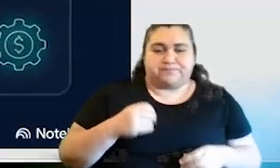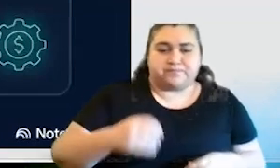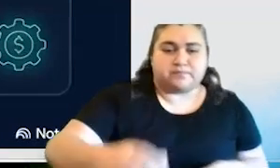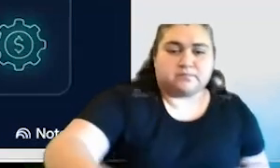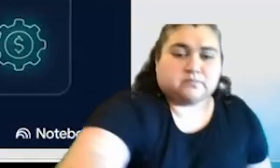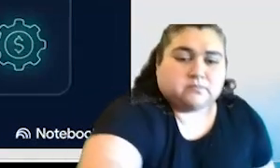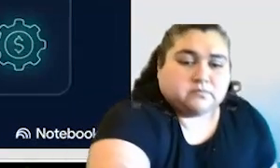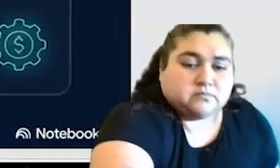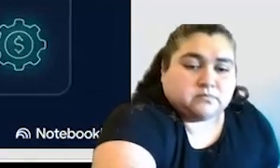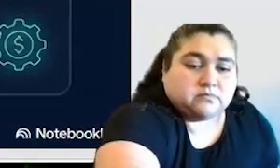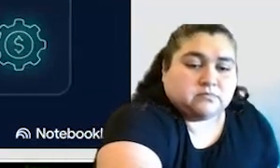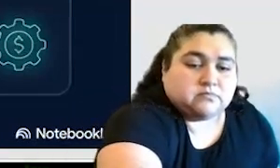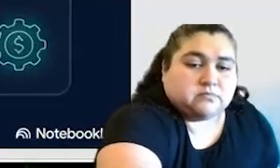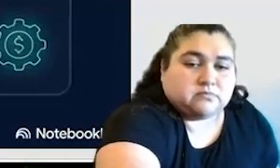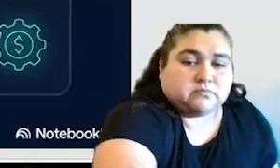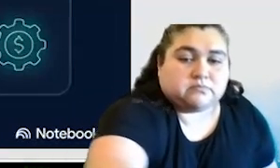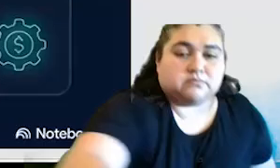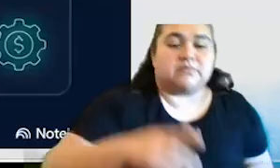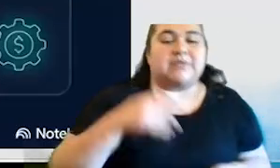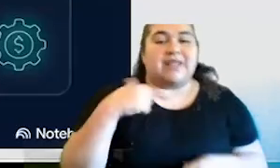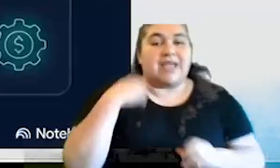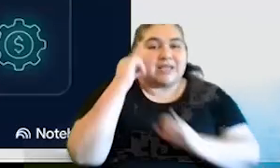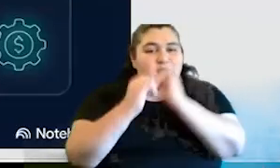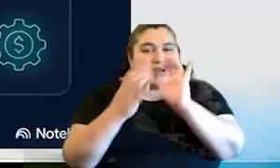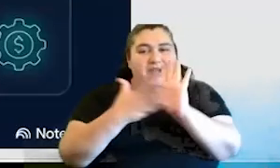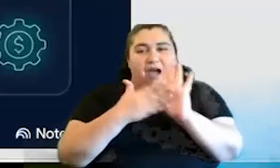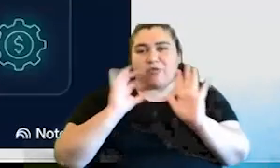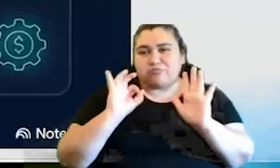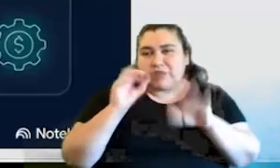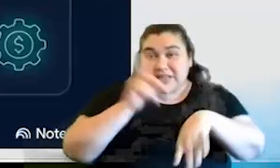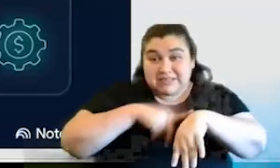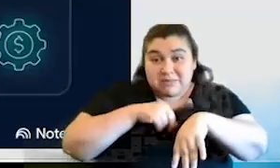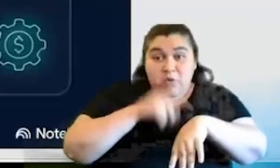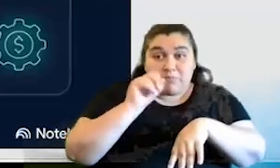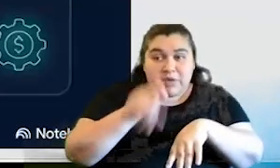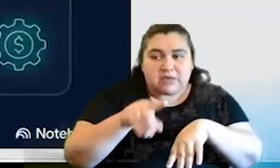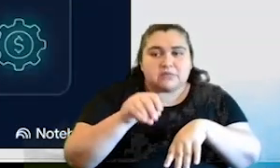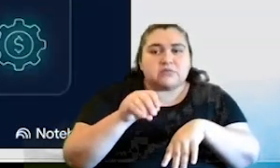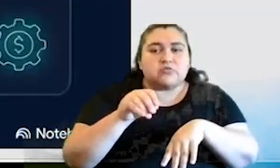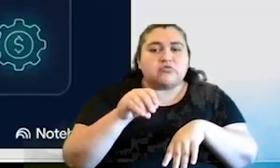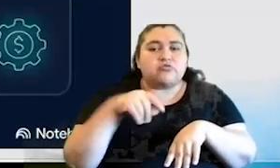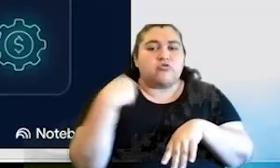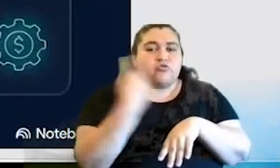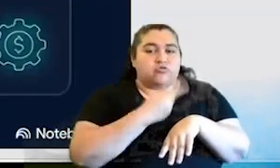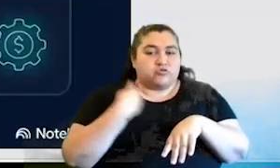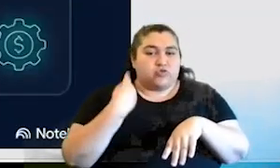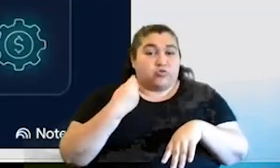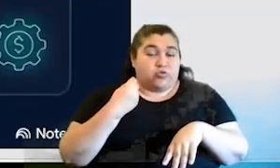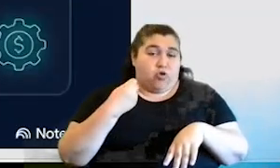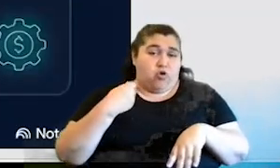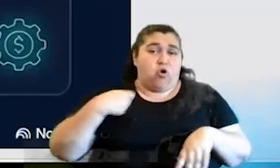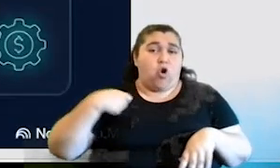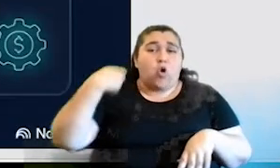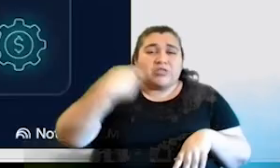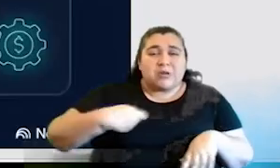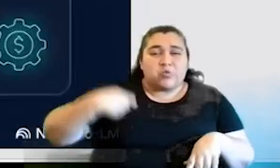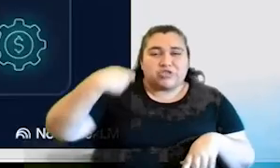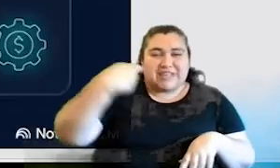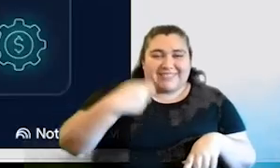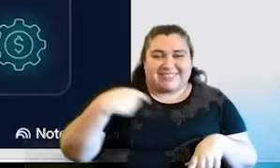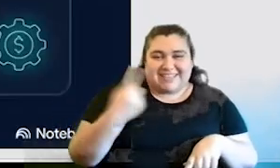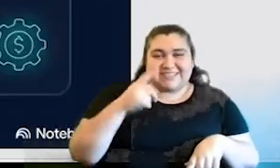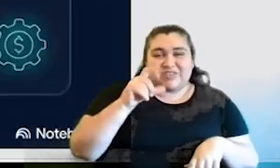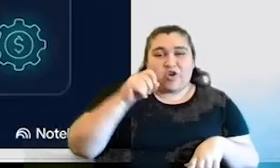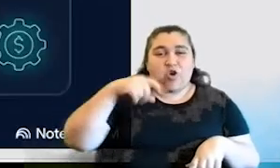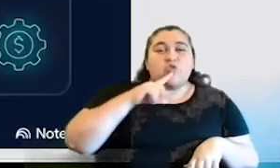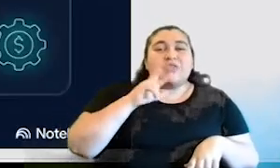quedó explicado a través del fundamento de que somos contribuyentes en la renta, impuesto a las